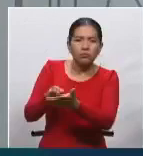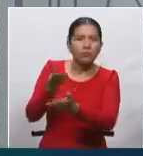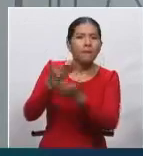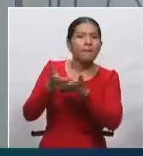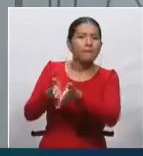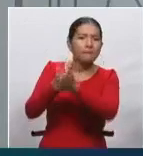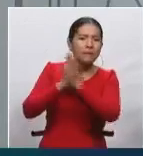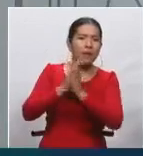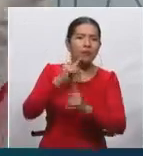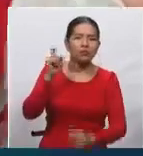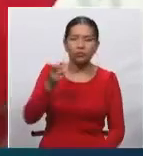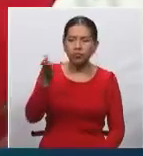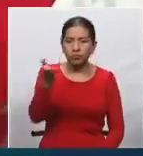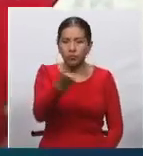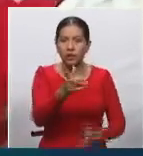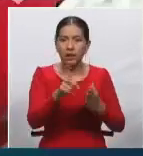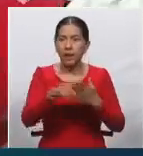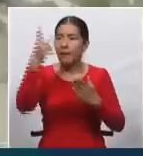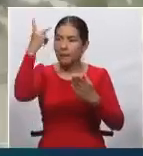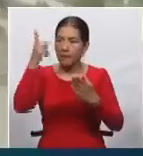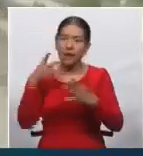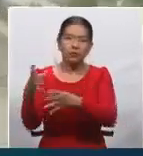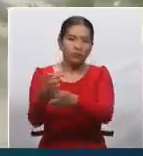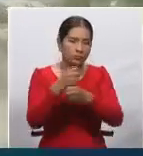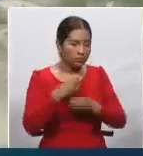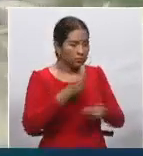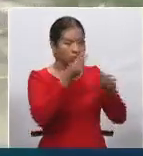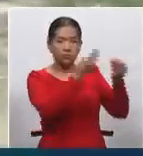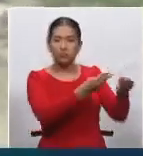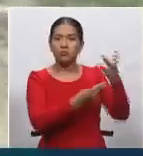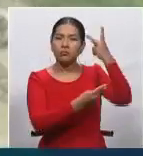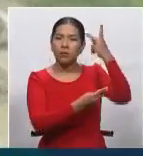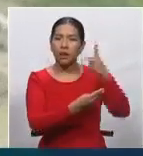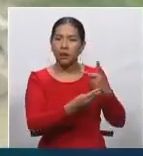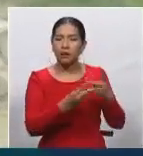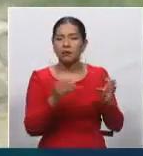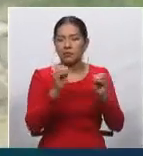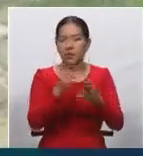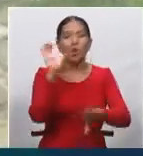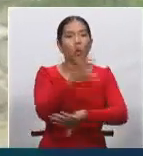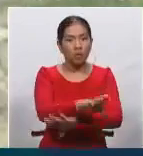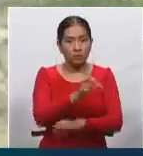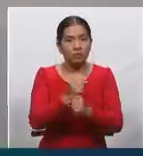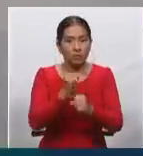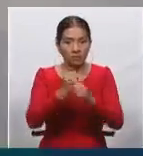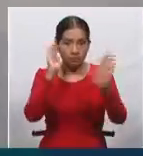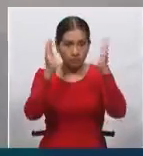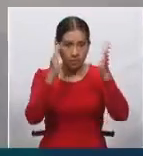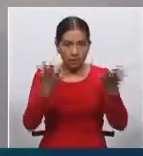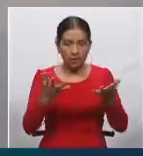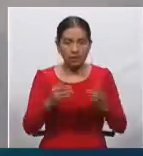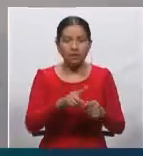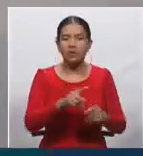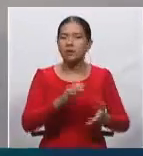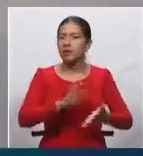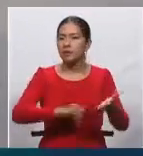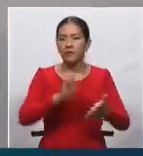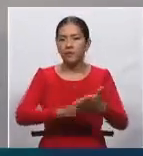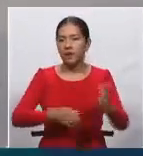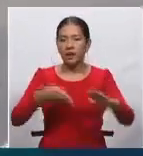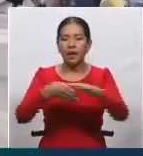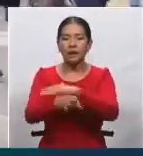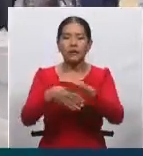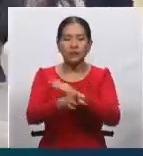que luego le entregaban a sus padres que estaban sentados bajo un árbol, pero además el derecho a la educación,